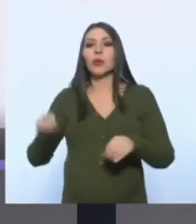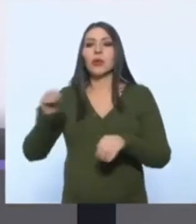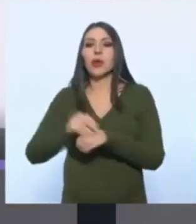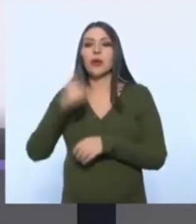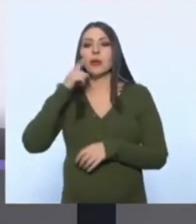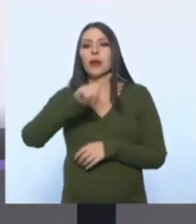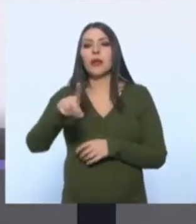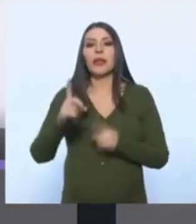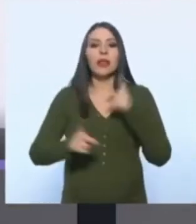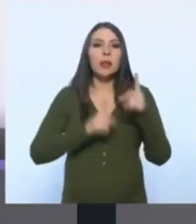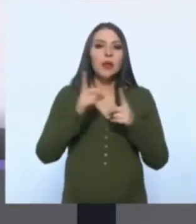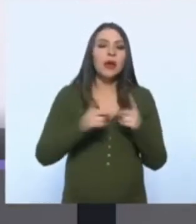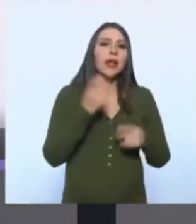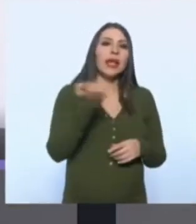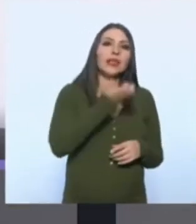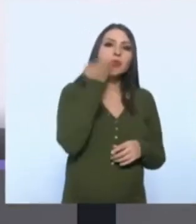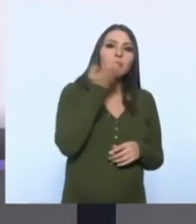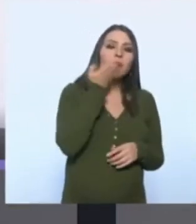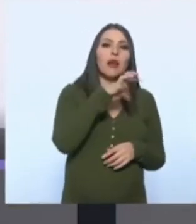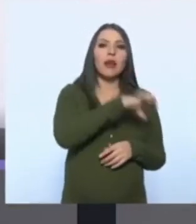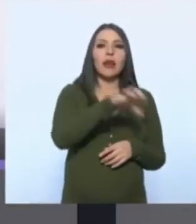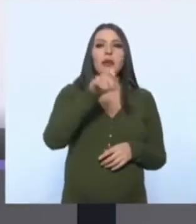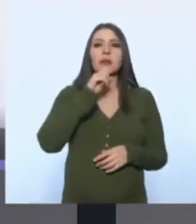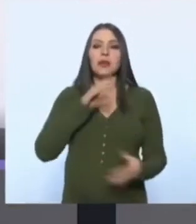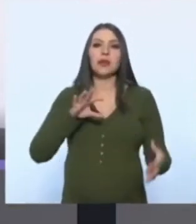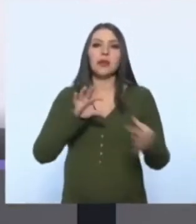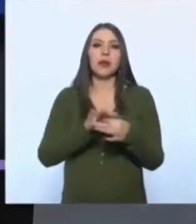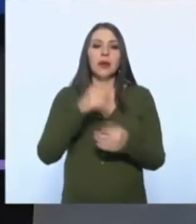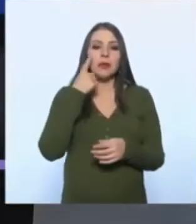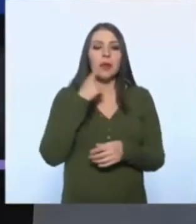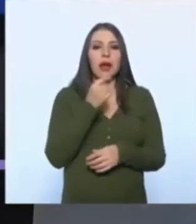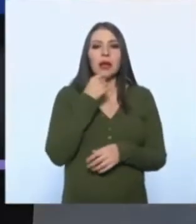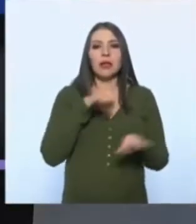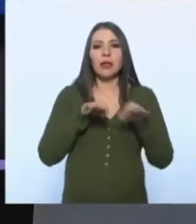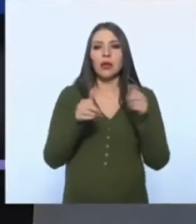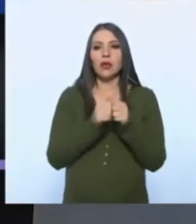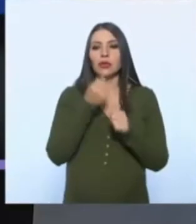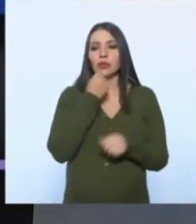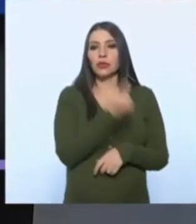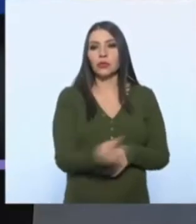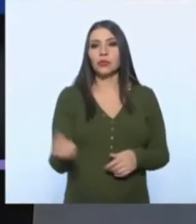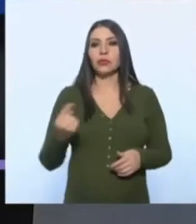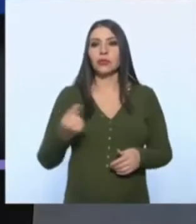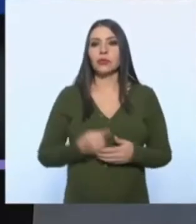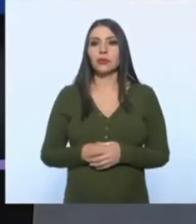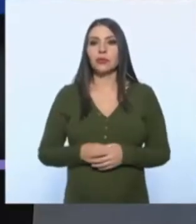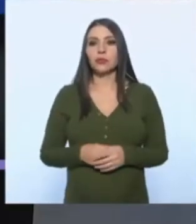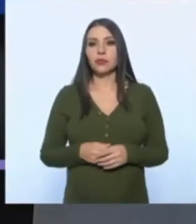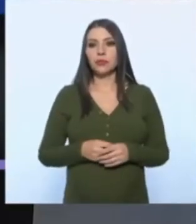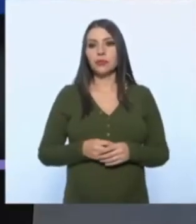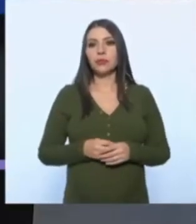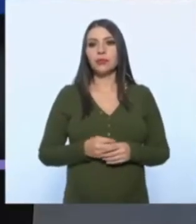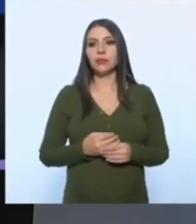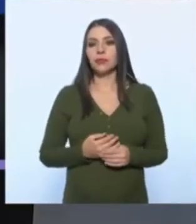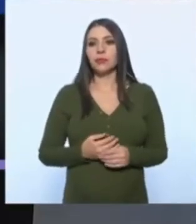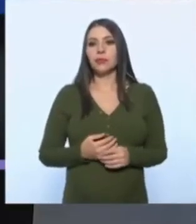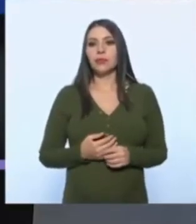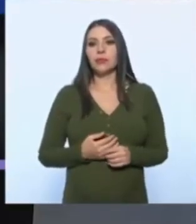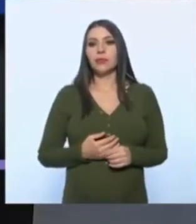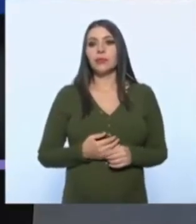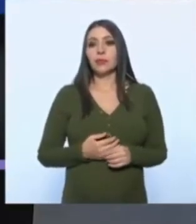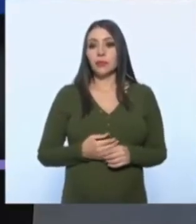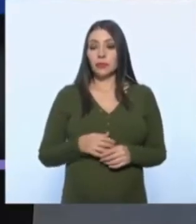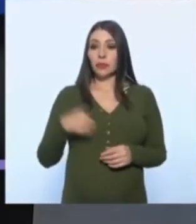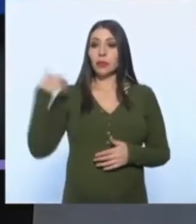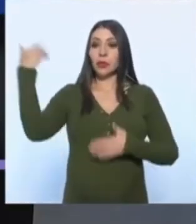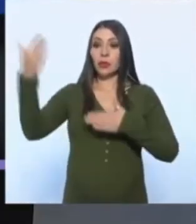todo aquel que tiene que ver con niños. Tú vas a trabajar el próximo lunes, que es este día han convocado